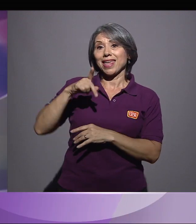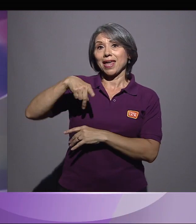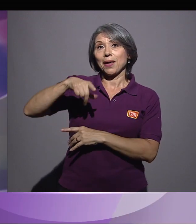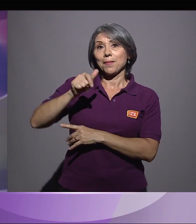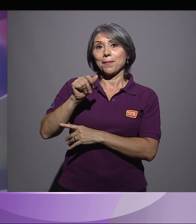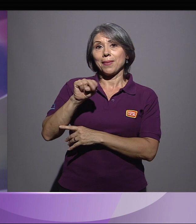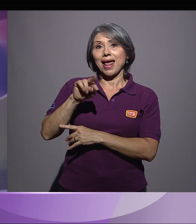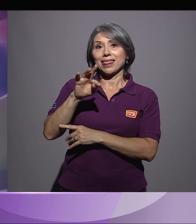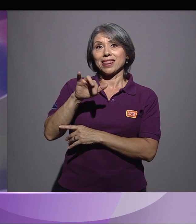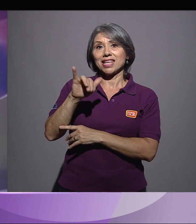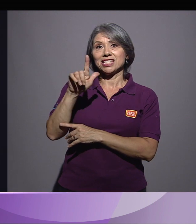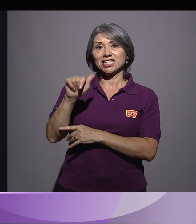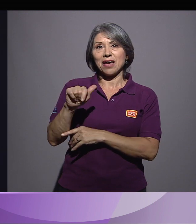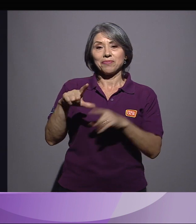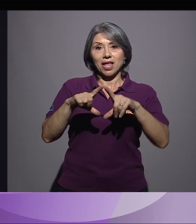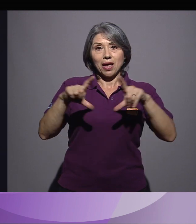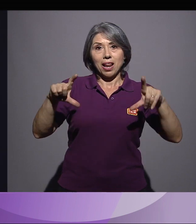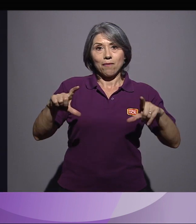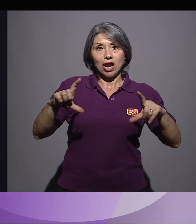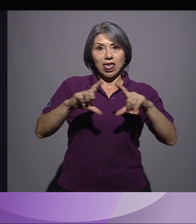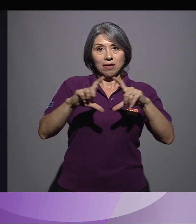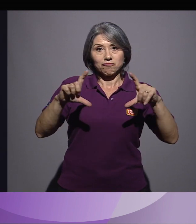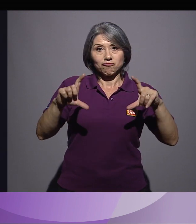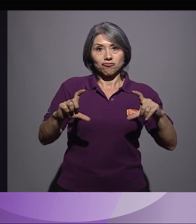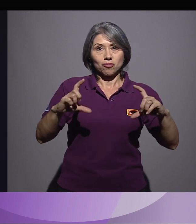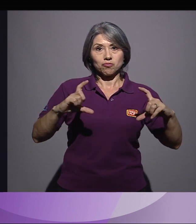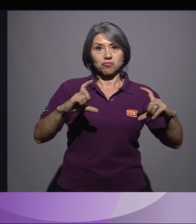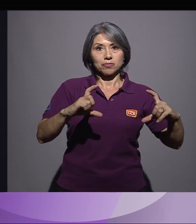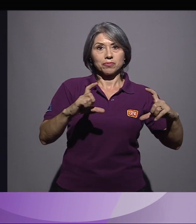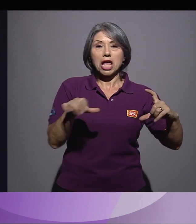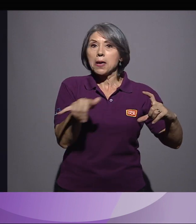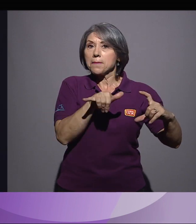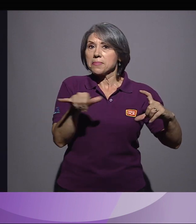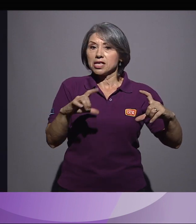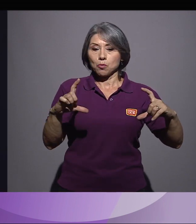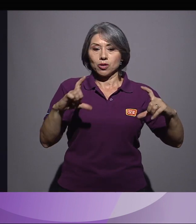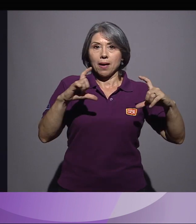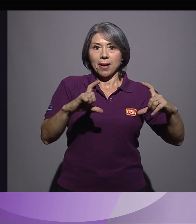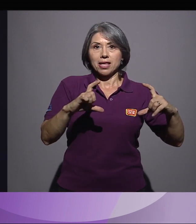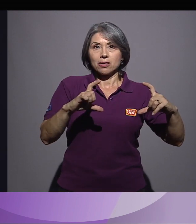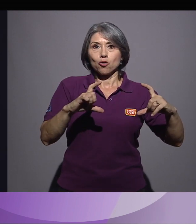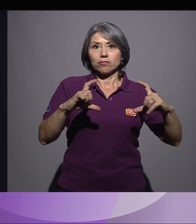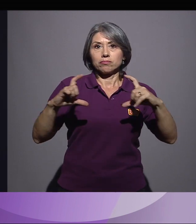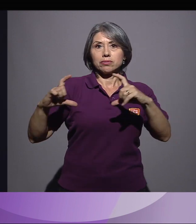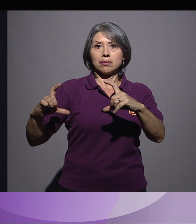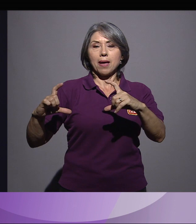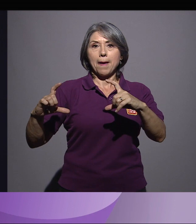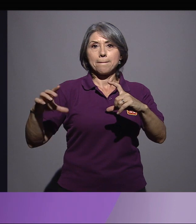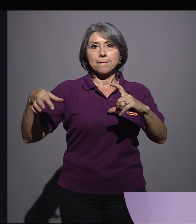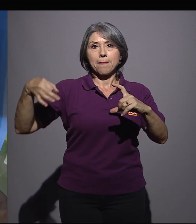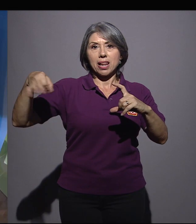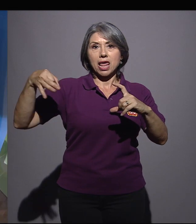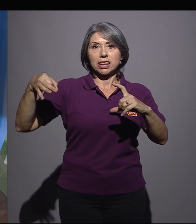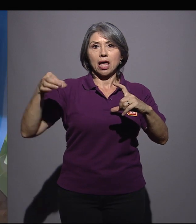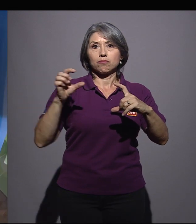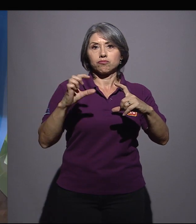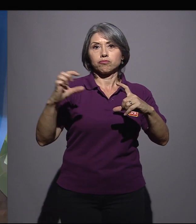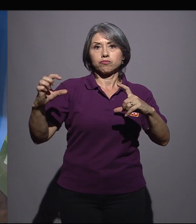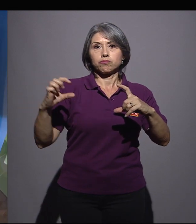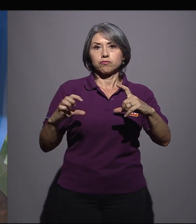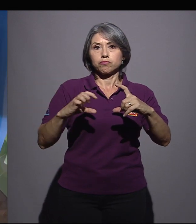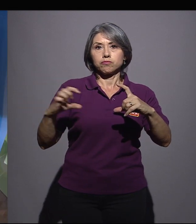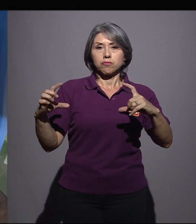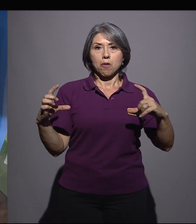La plantilla es elaborada en el mismo tamaño que lo que son las plantillas, las papeletas que son utilizadas en ese momento para